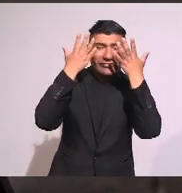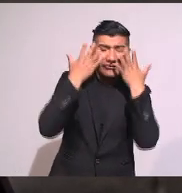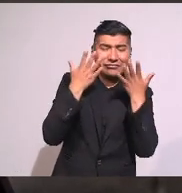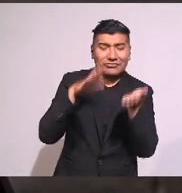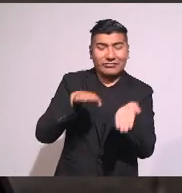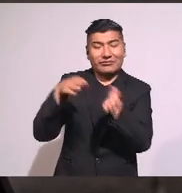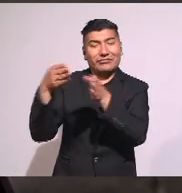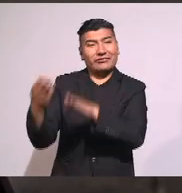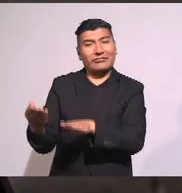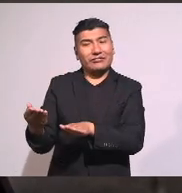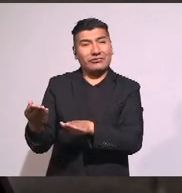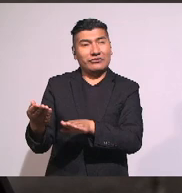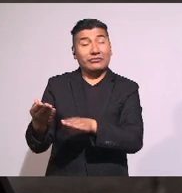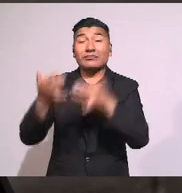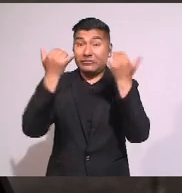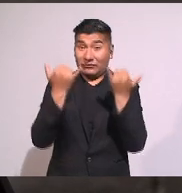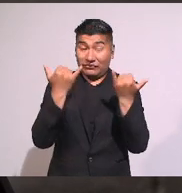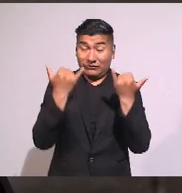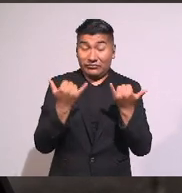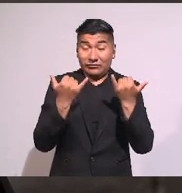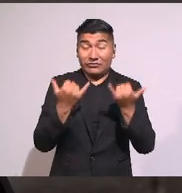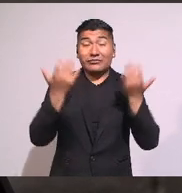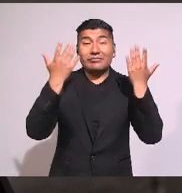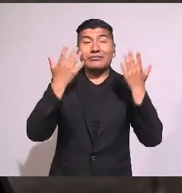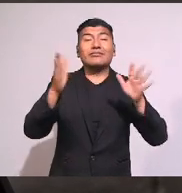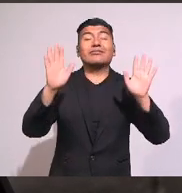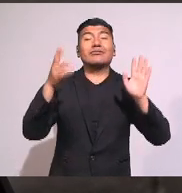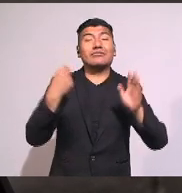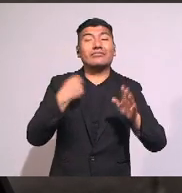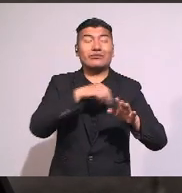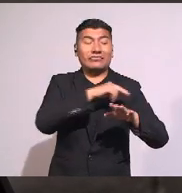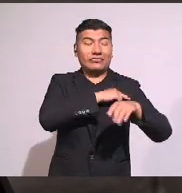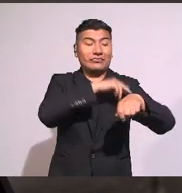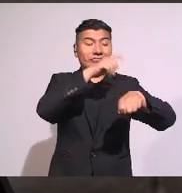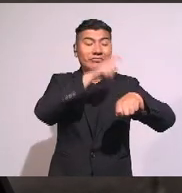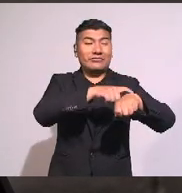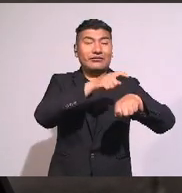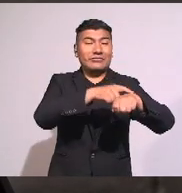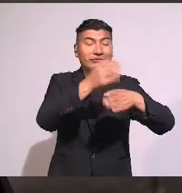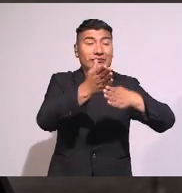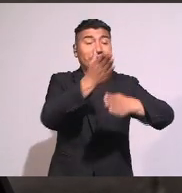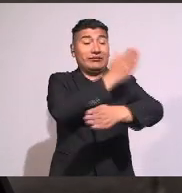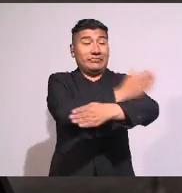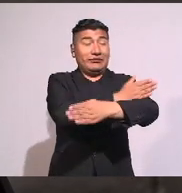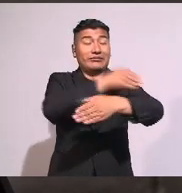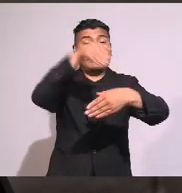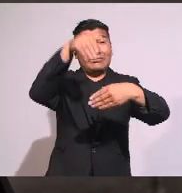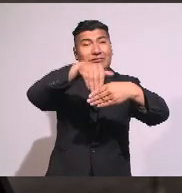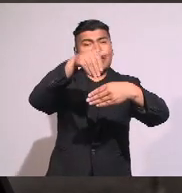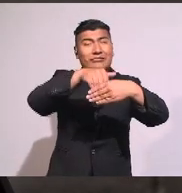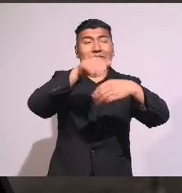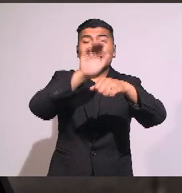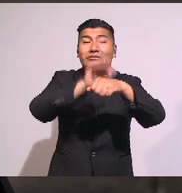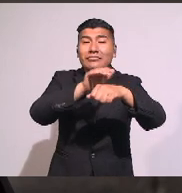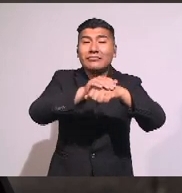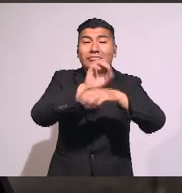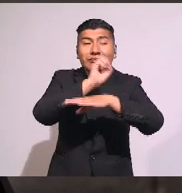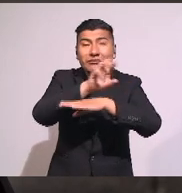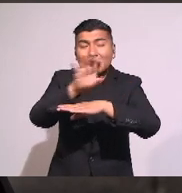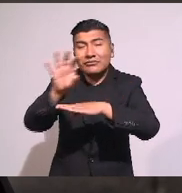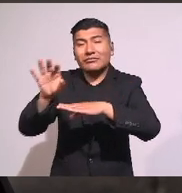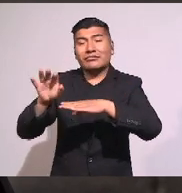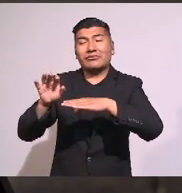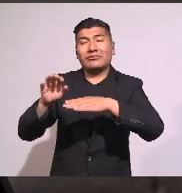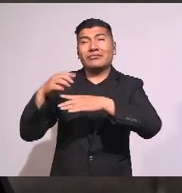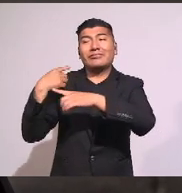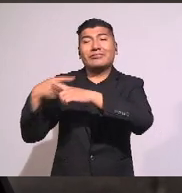y muertes, ahora que estamos en etapa preelectorales, llamamos a los